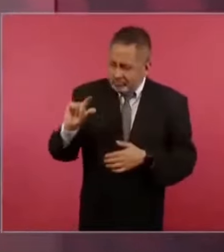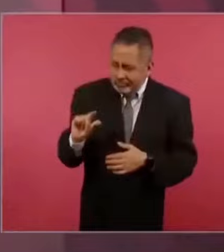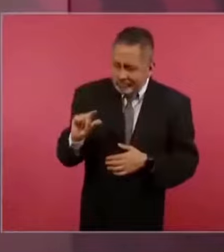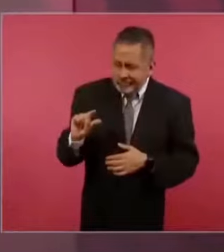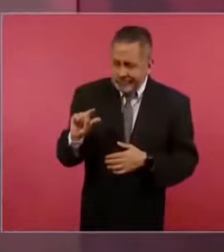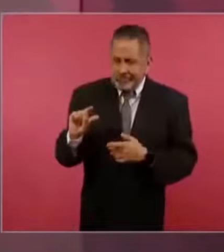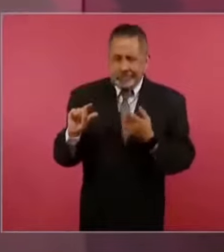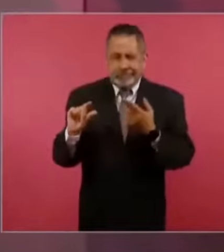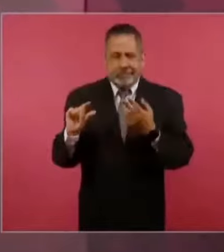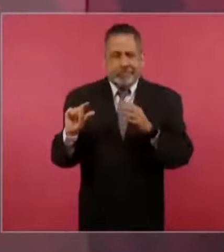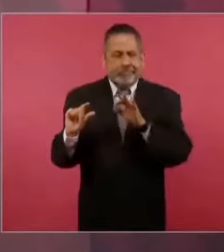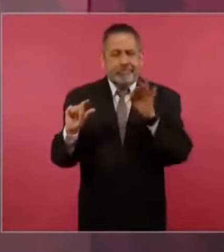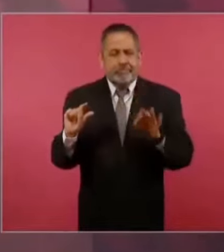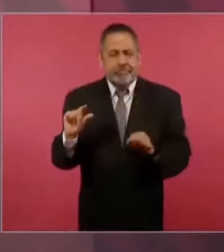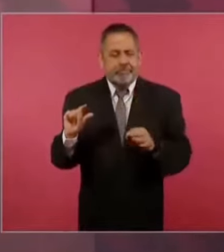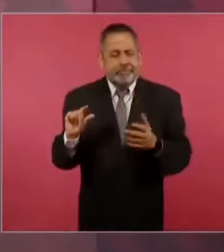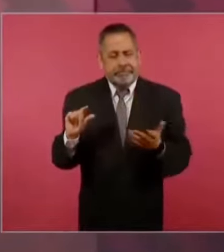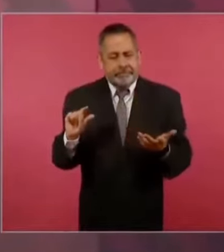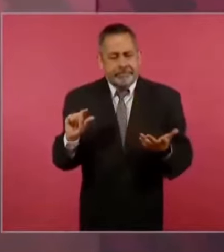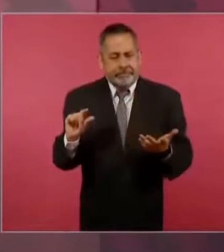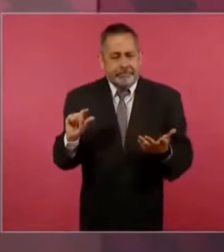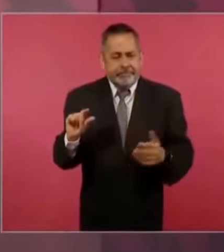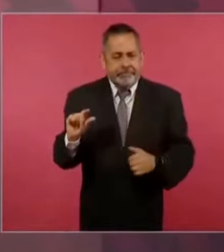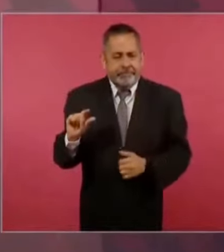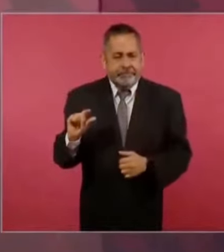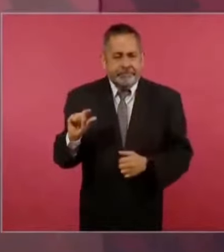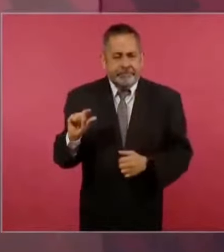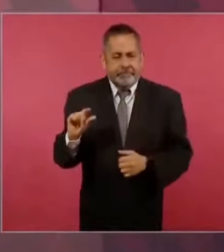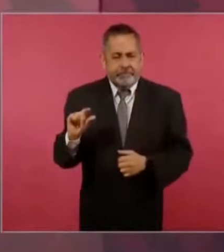originalmente lo